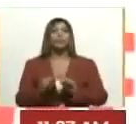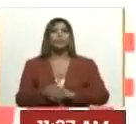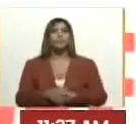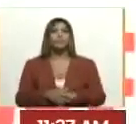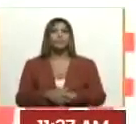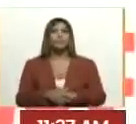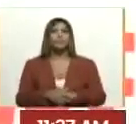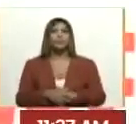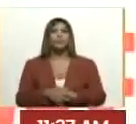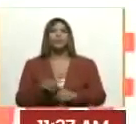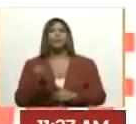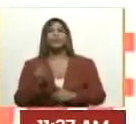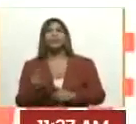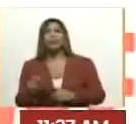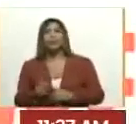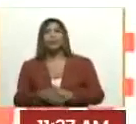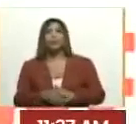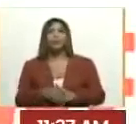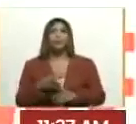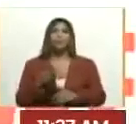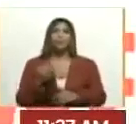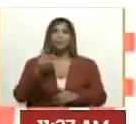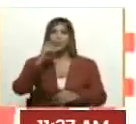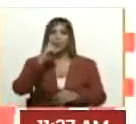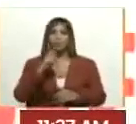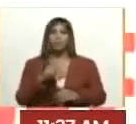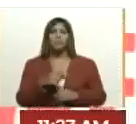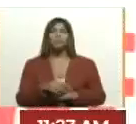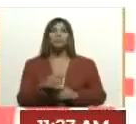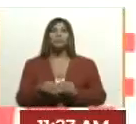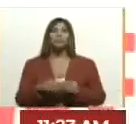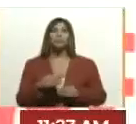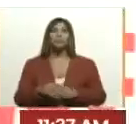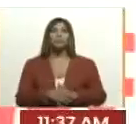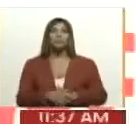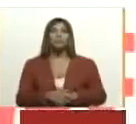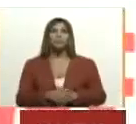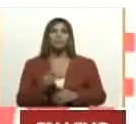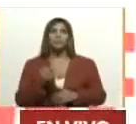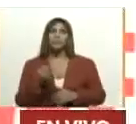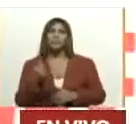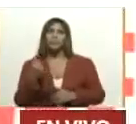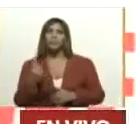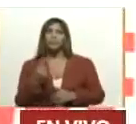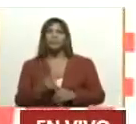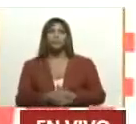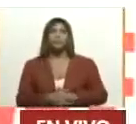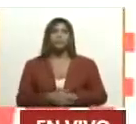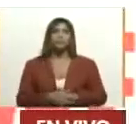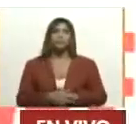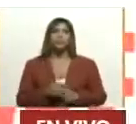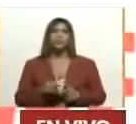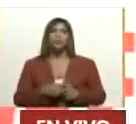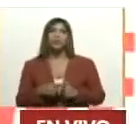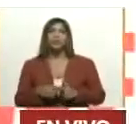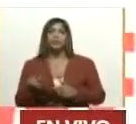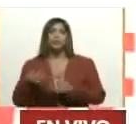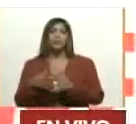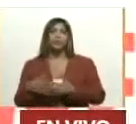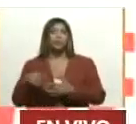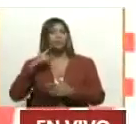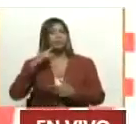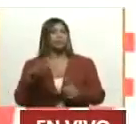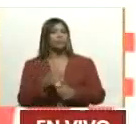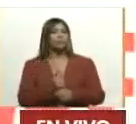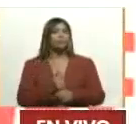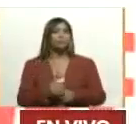Tayana, fue muchos años preso político, para nombrar solo uno. Y entonces los yanquis se dan cuenta de